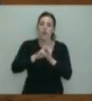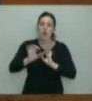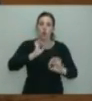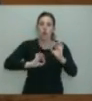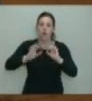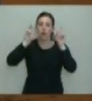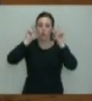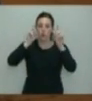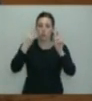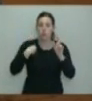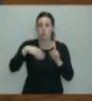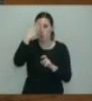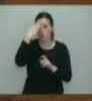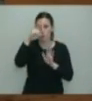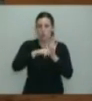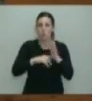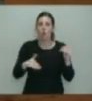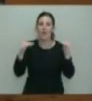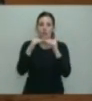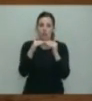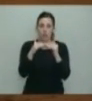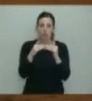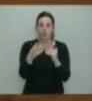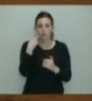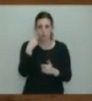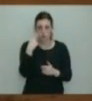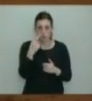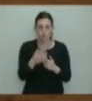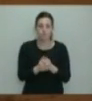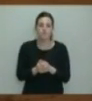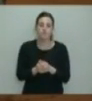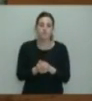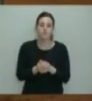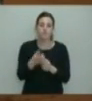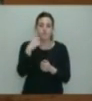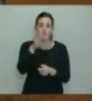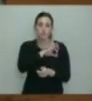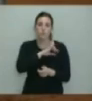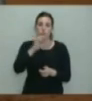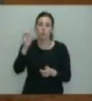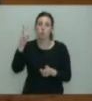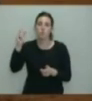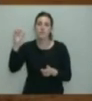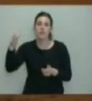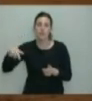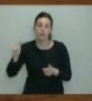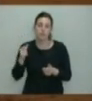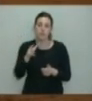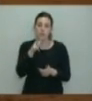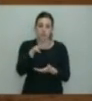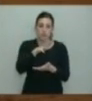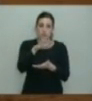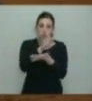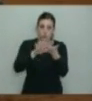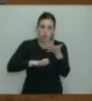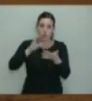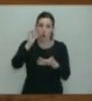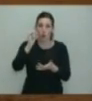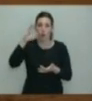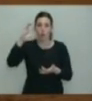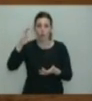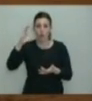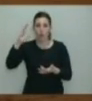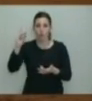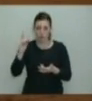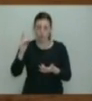Educación, que es el principio de la equidad. Y fíjese, doña Susana, le voy a leer un reciente informe de la OCDE, que yo sé que